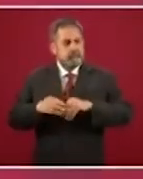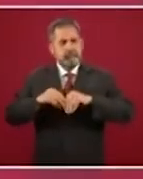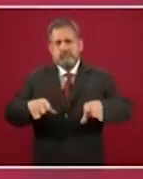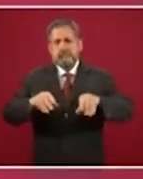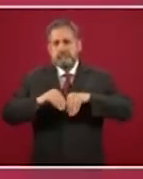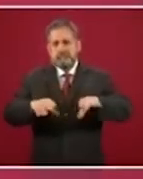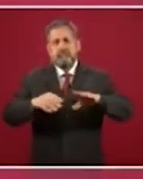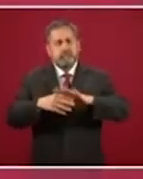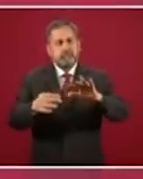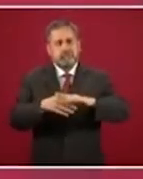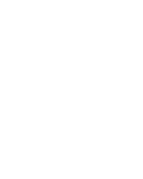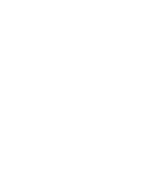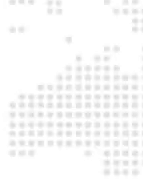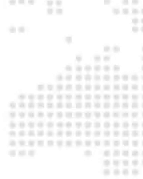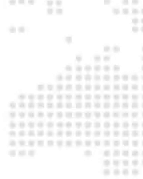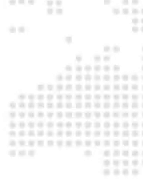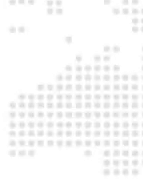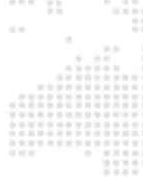constantemente